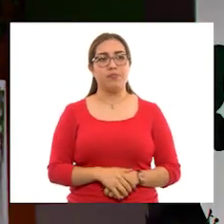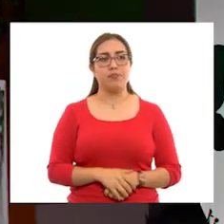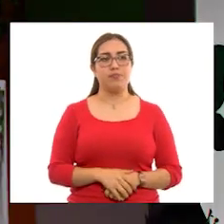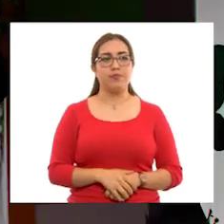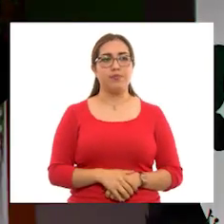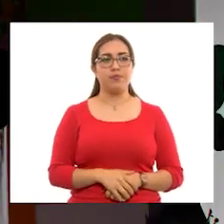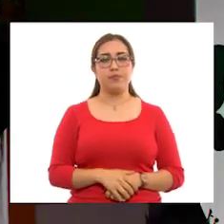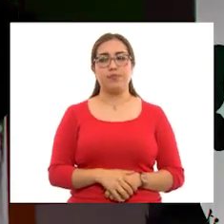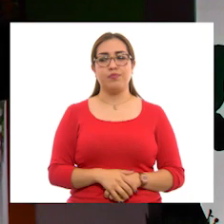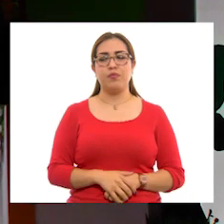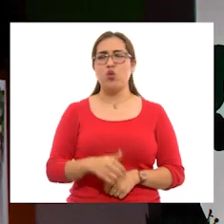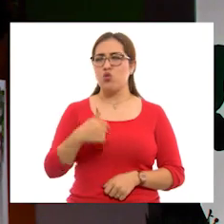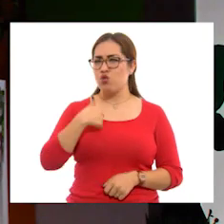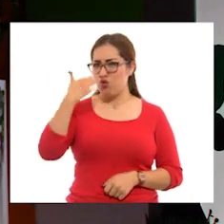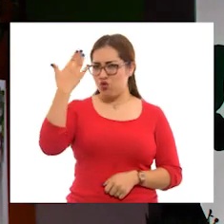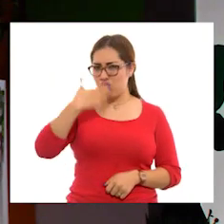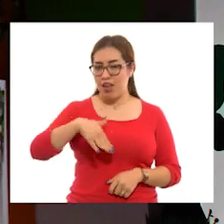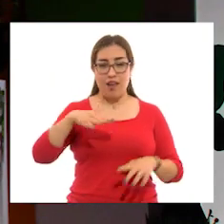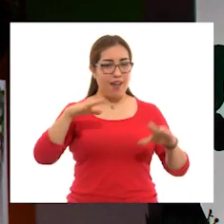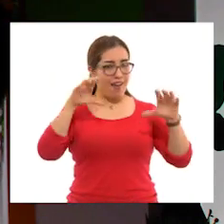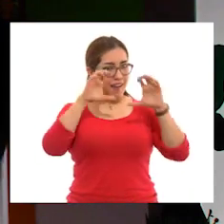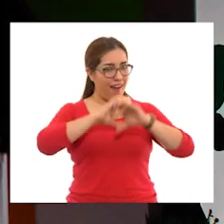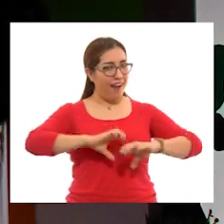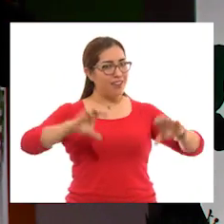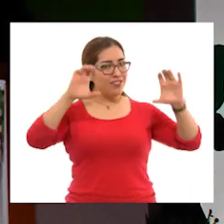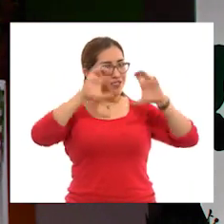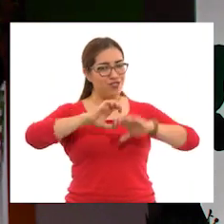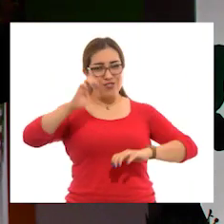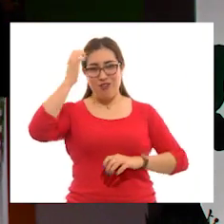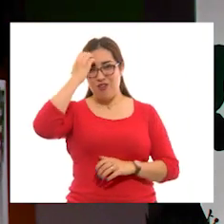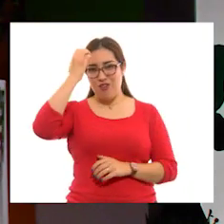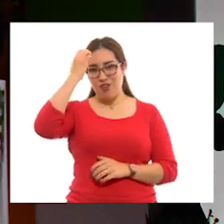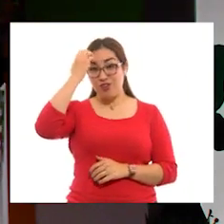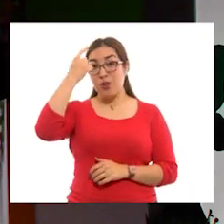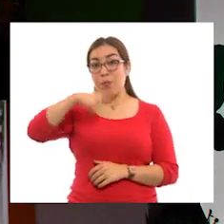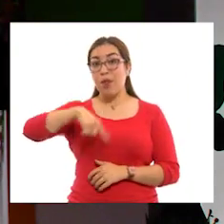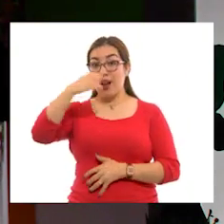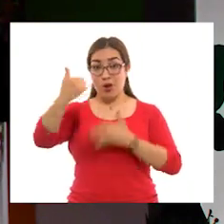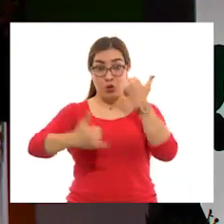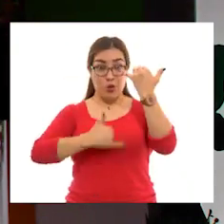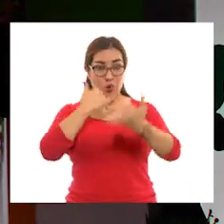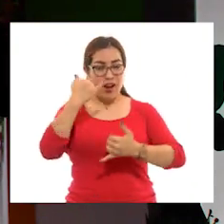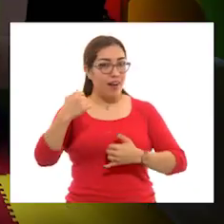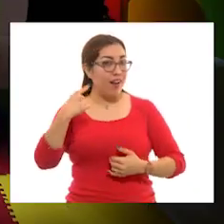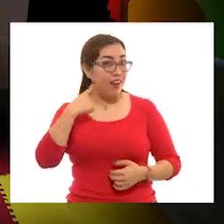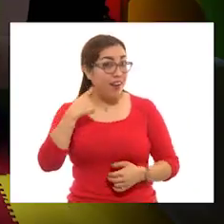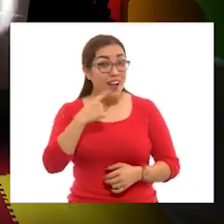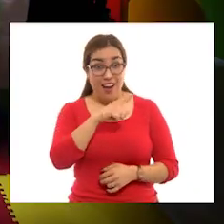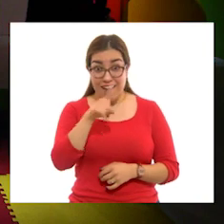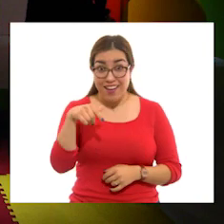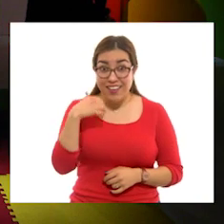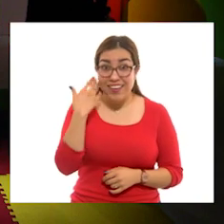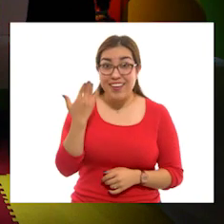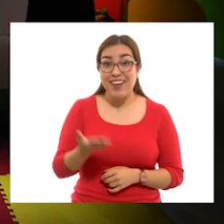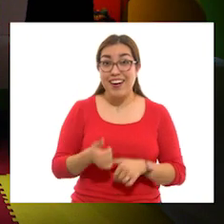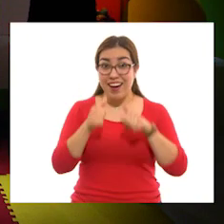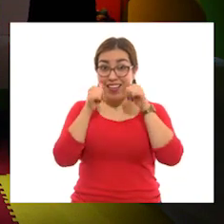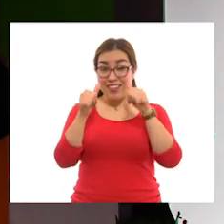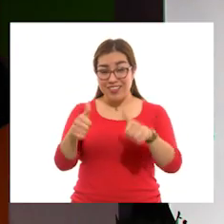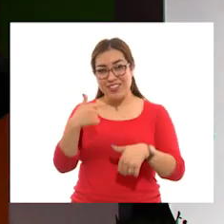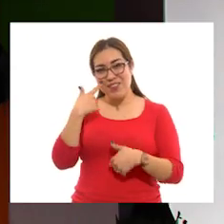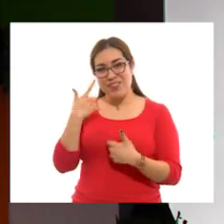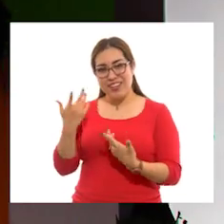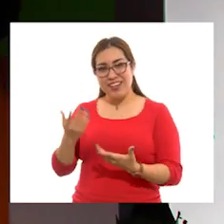me sé una canción con la que podemos jugar con las sombras. ¿Quieren escucharla? ¡Que suene la música!